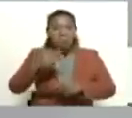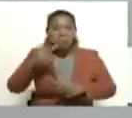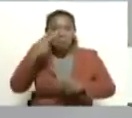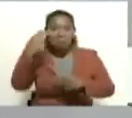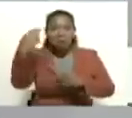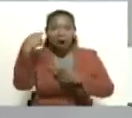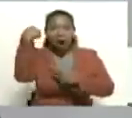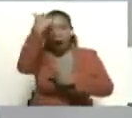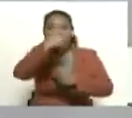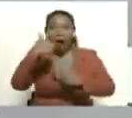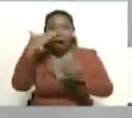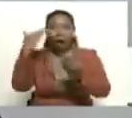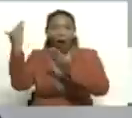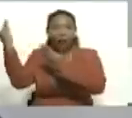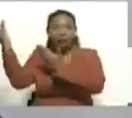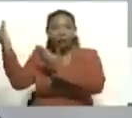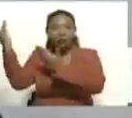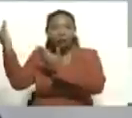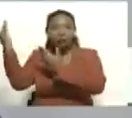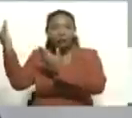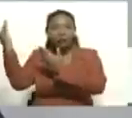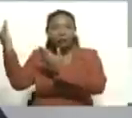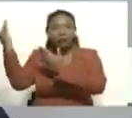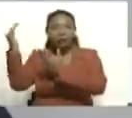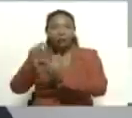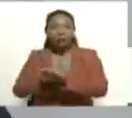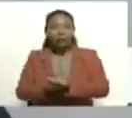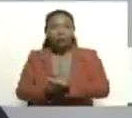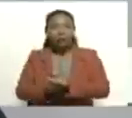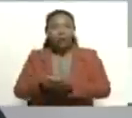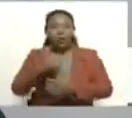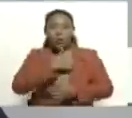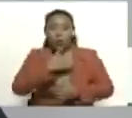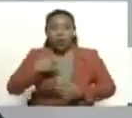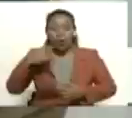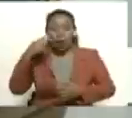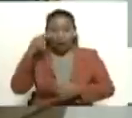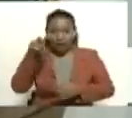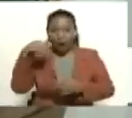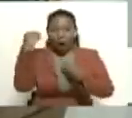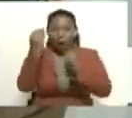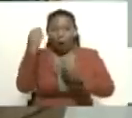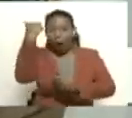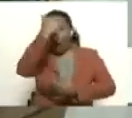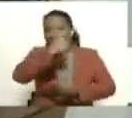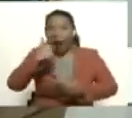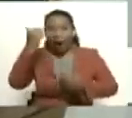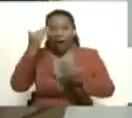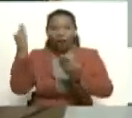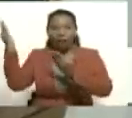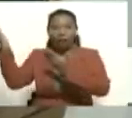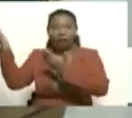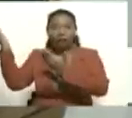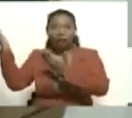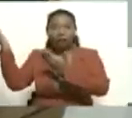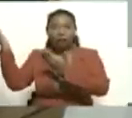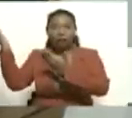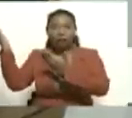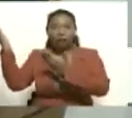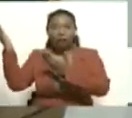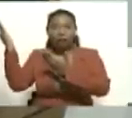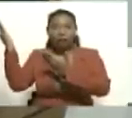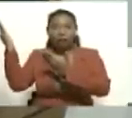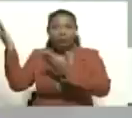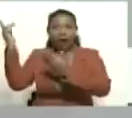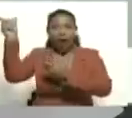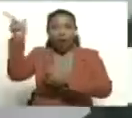la cara de arrastrado. Yo quisiera que le vieran las caras a Smolansky, a